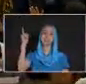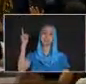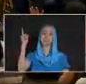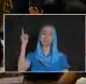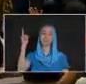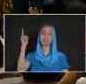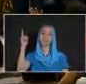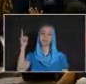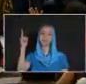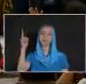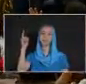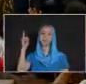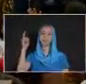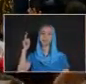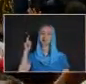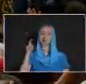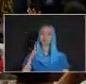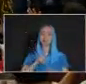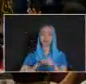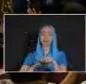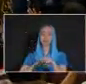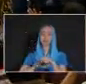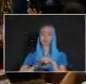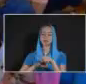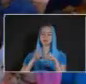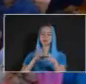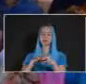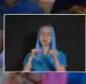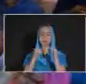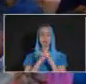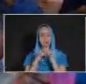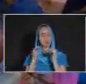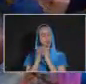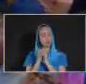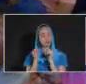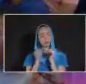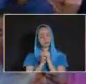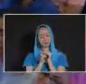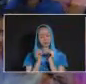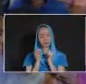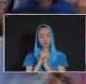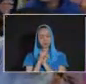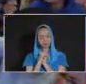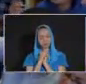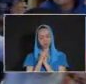ti en tiempos de angustia.